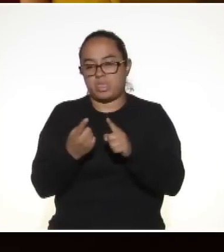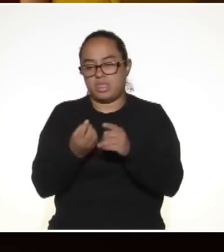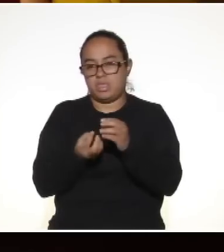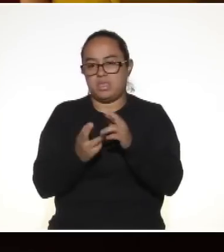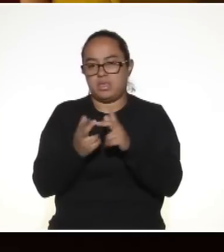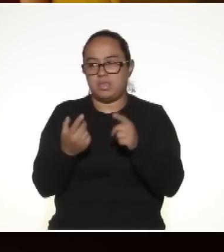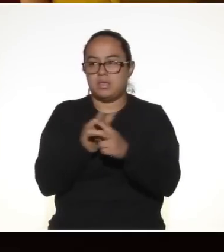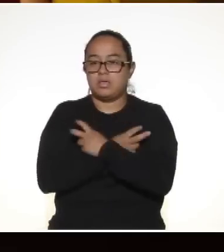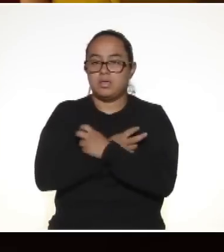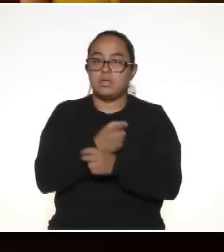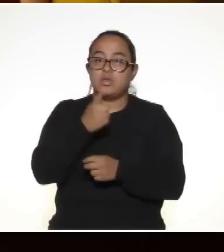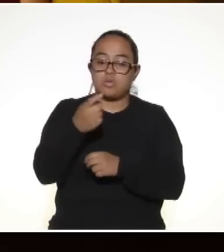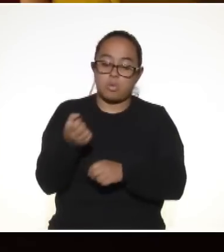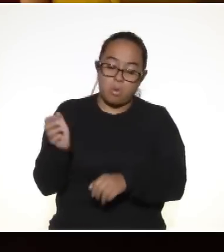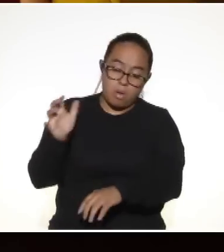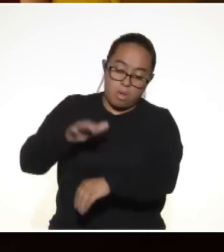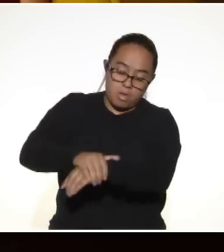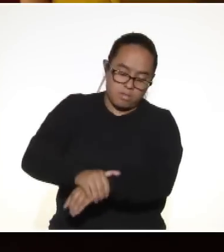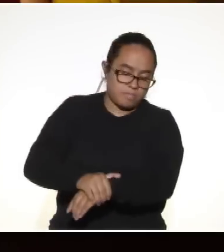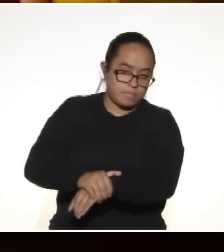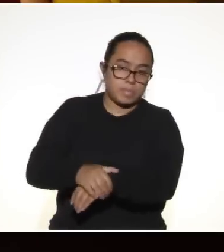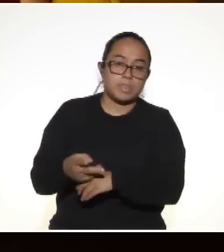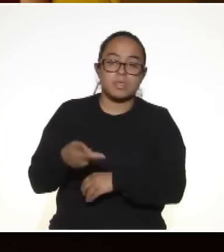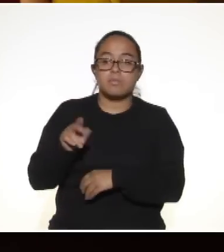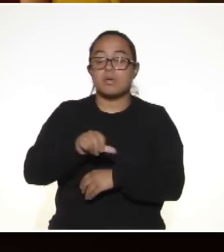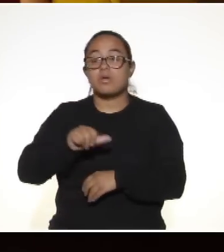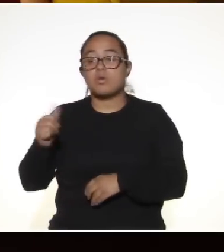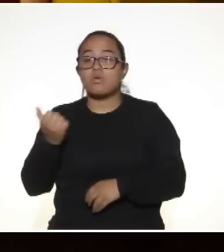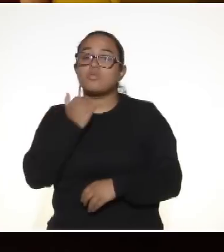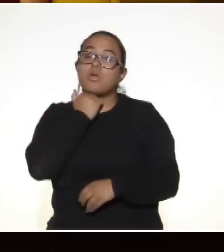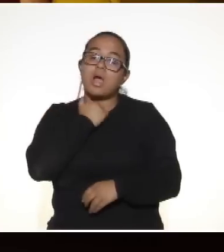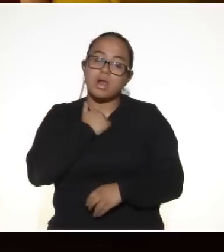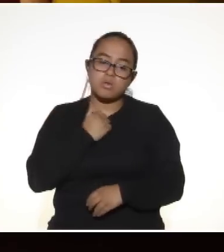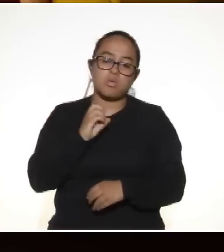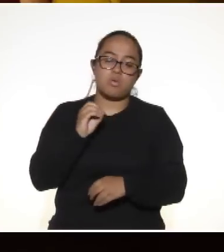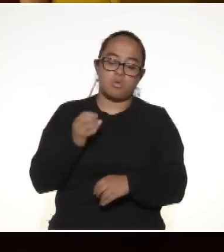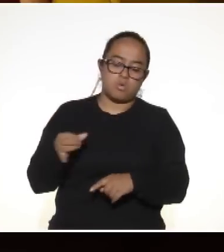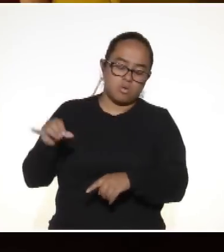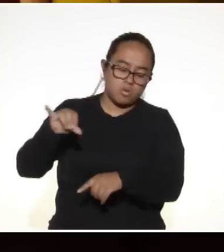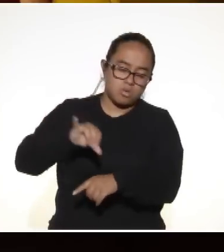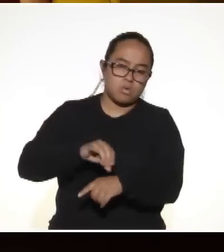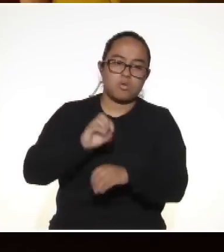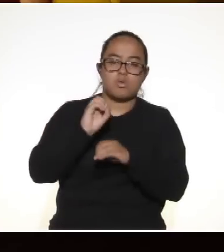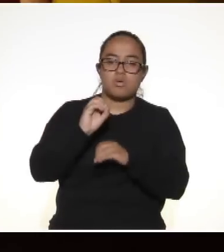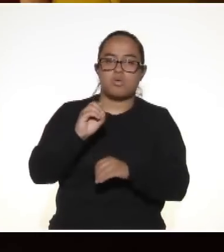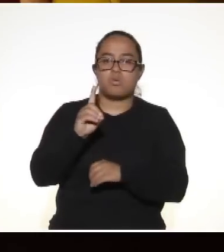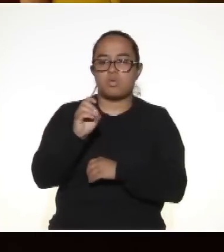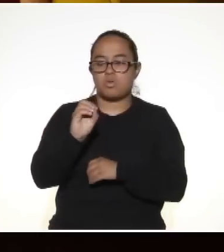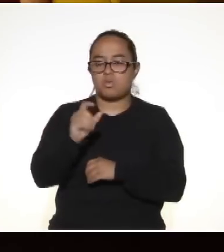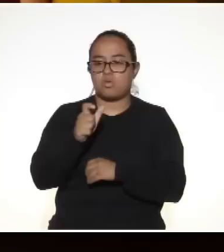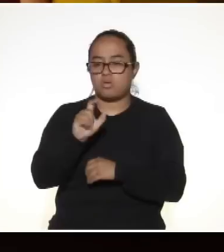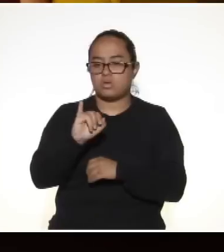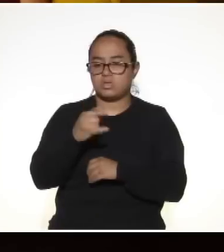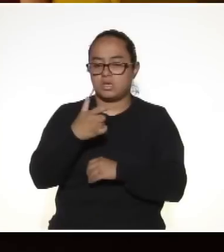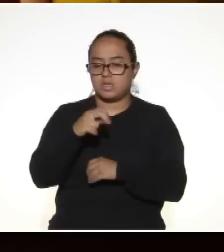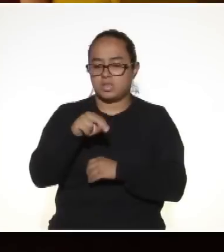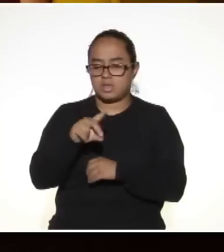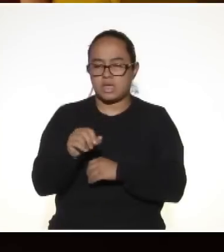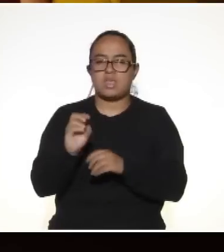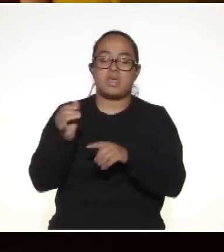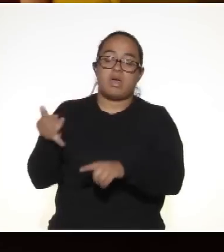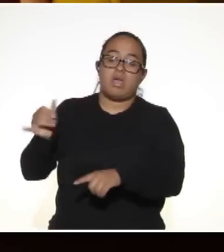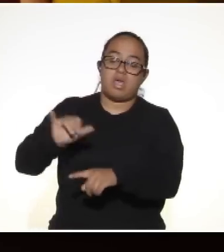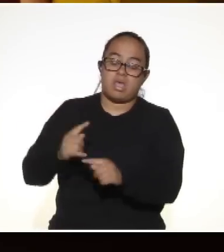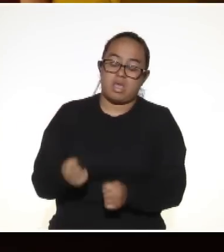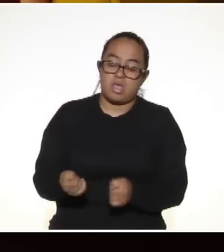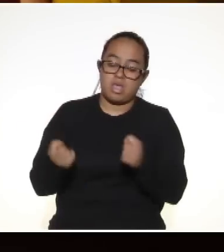con presión directa. Pero no le pongas absolutamente ningún tipo de sustancia, llámale alcohol, llámale cualquier tipo